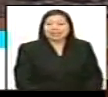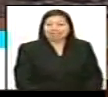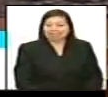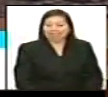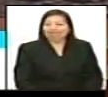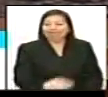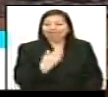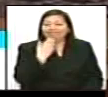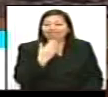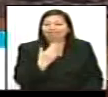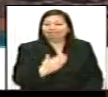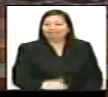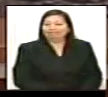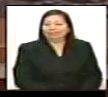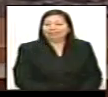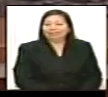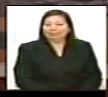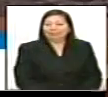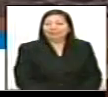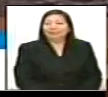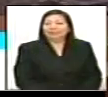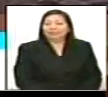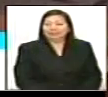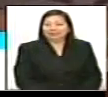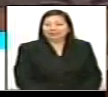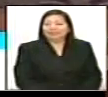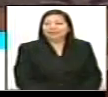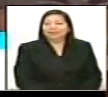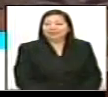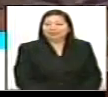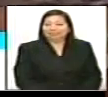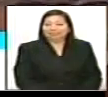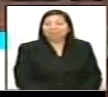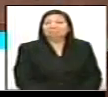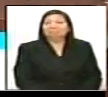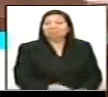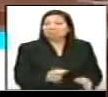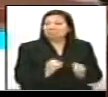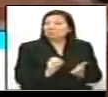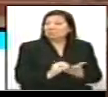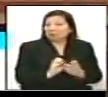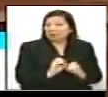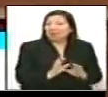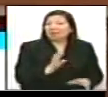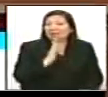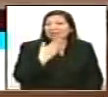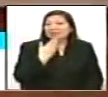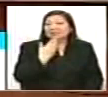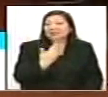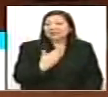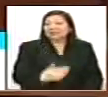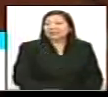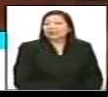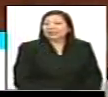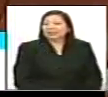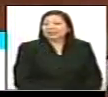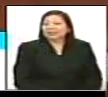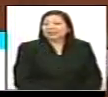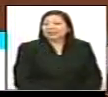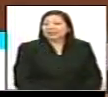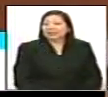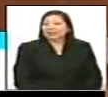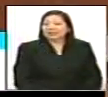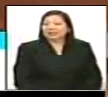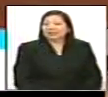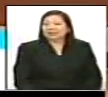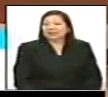Gracias. Muchas gracias, Diana. Ha sido una intervención muy ilustrativa. Vamos a darle uso de la palabra. Creo que además